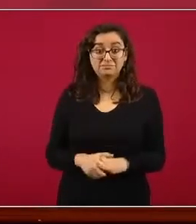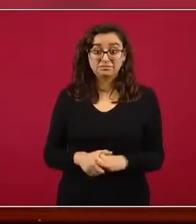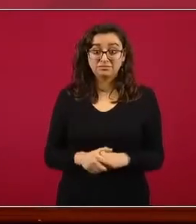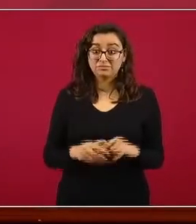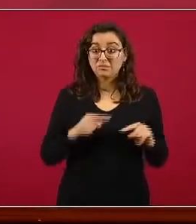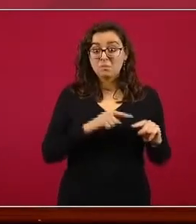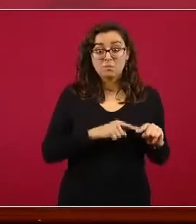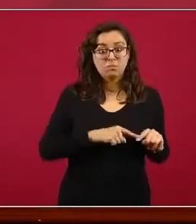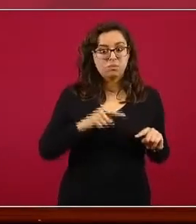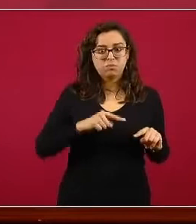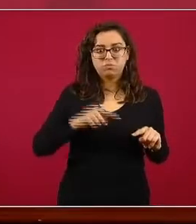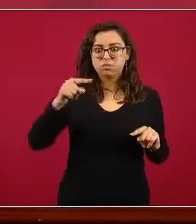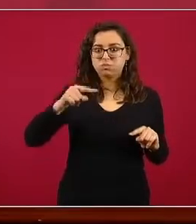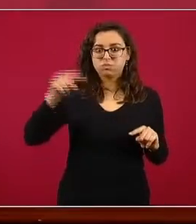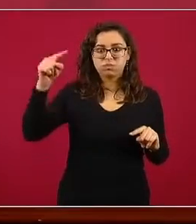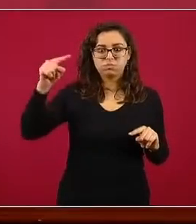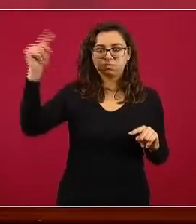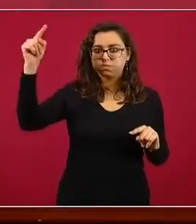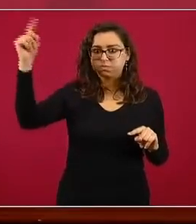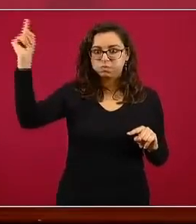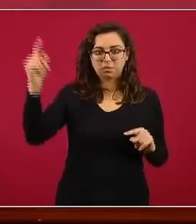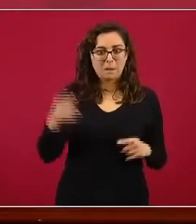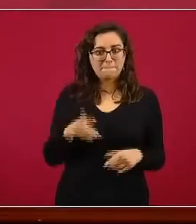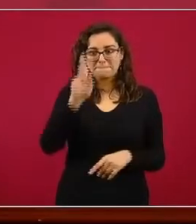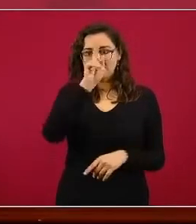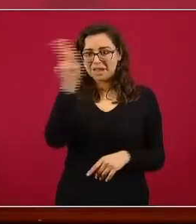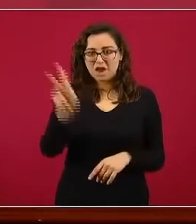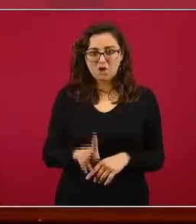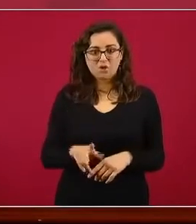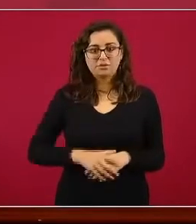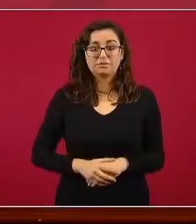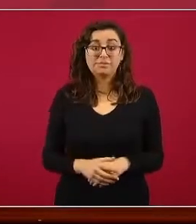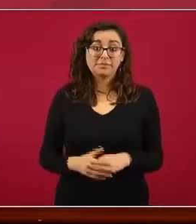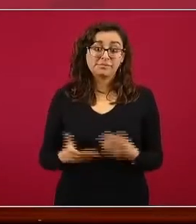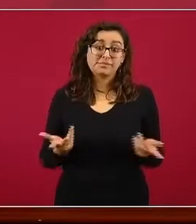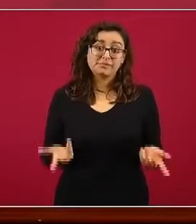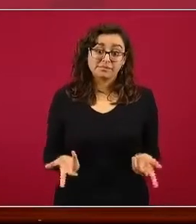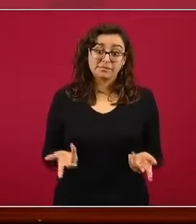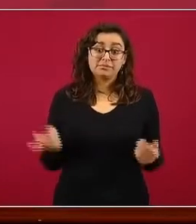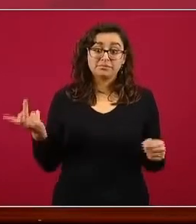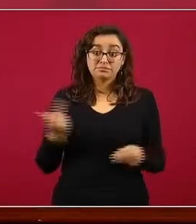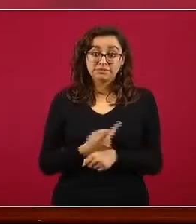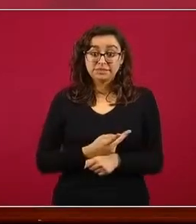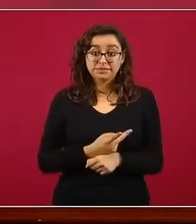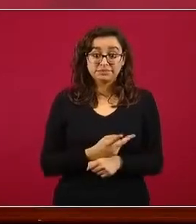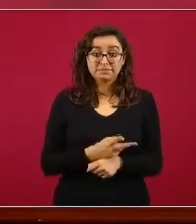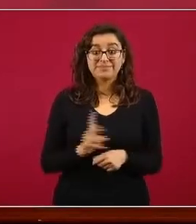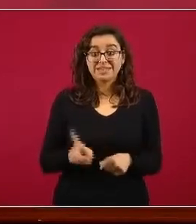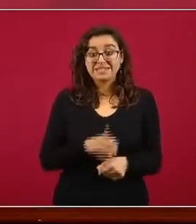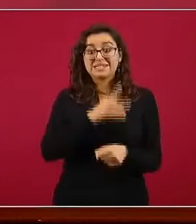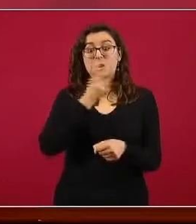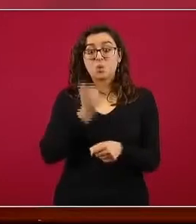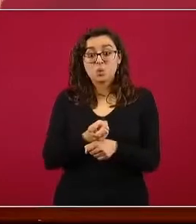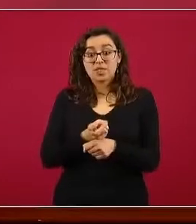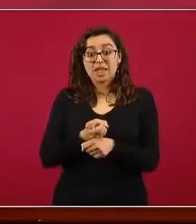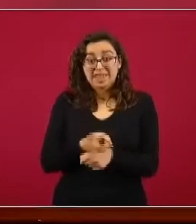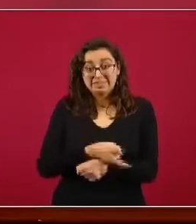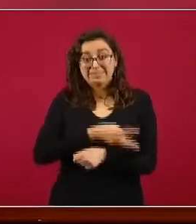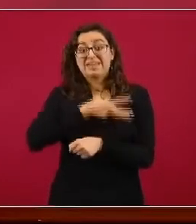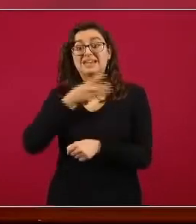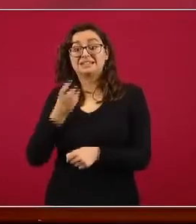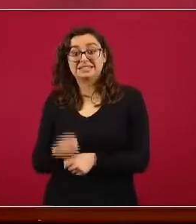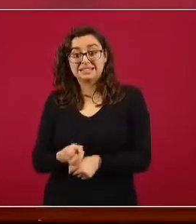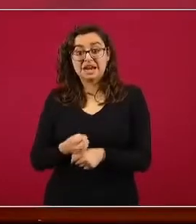enormes repuntes o picos epidémicos que corresponden a segundas y en algunos casos terceras